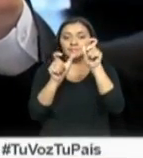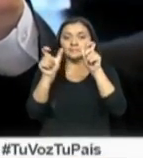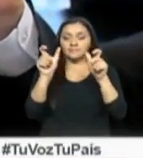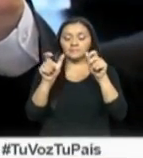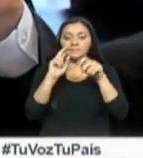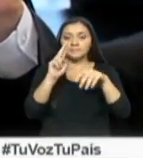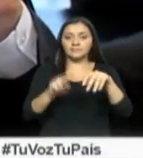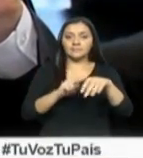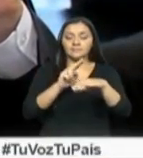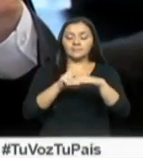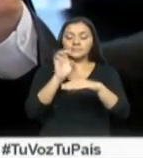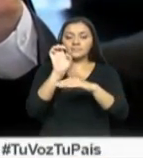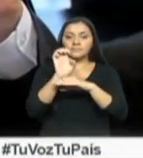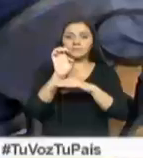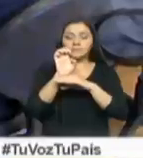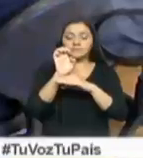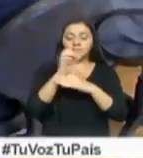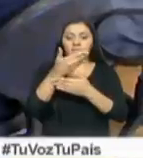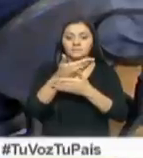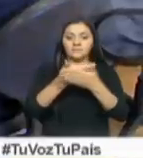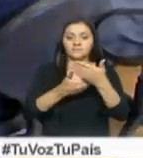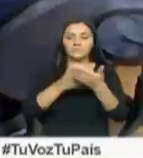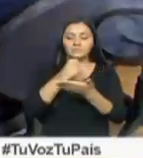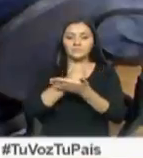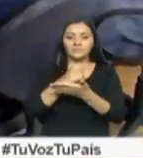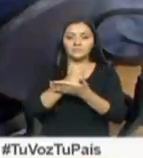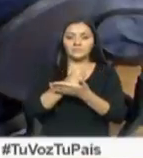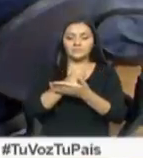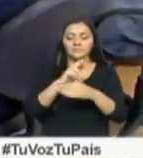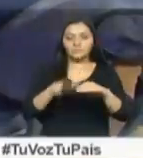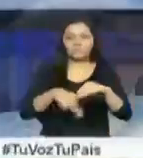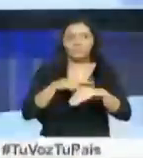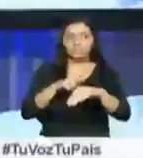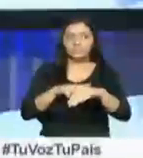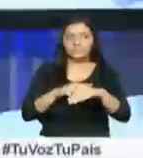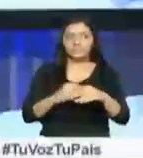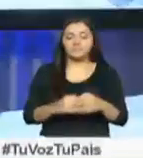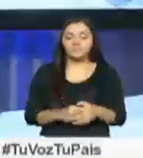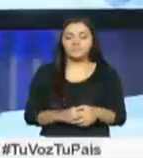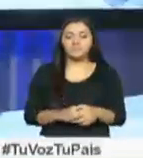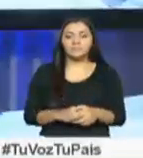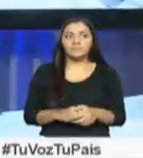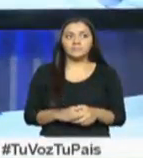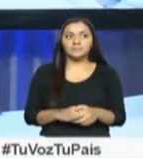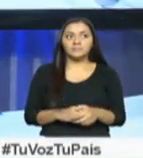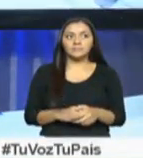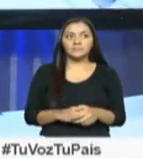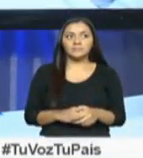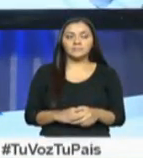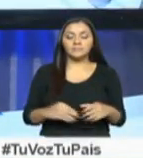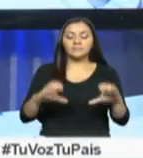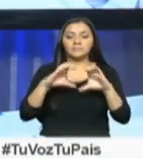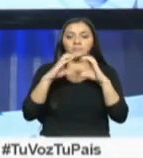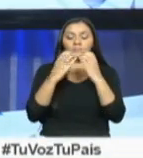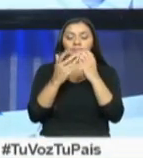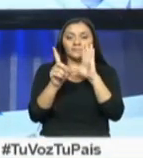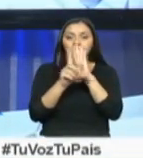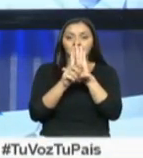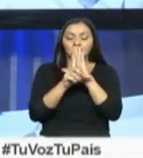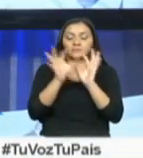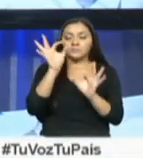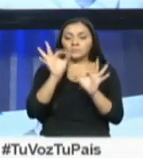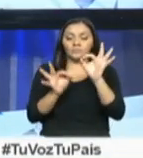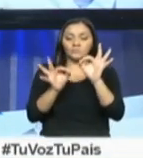nacionalidad ecuatoriana, documento de viaje y pasaporte ordinario. Les consultaré los datos. La Comisión Legislativa de Justicia